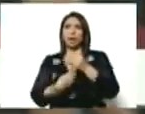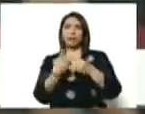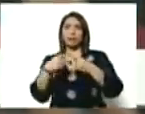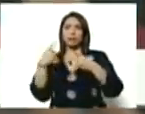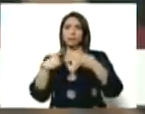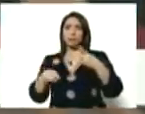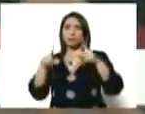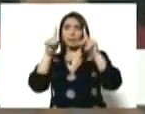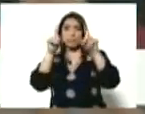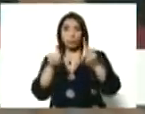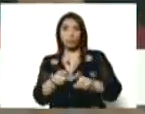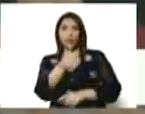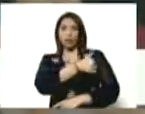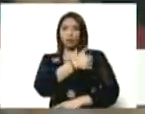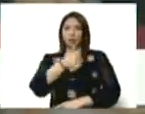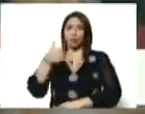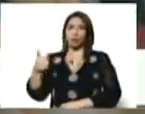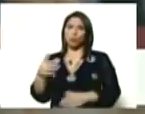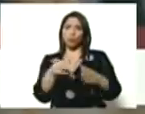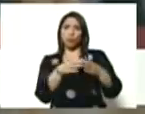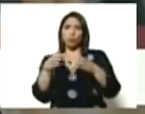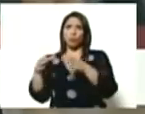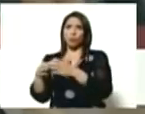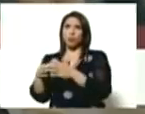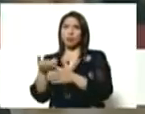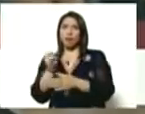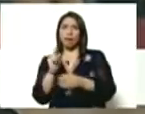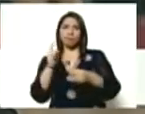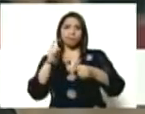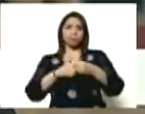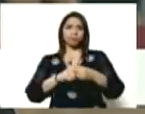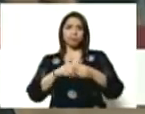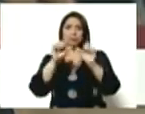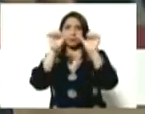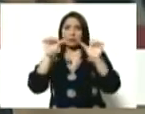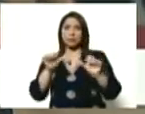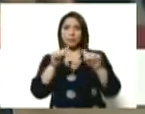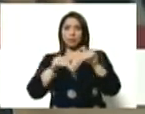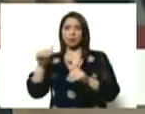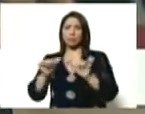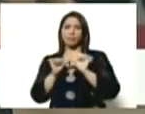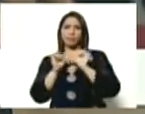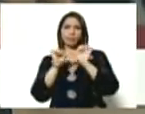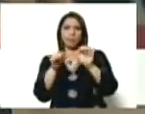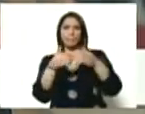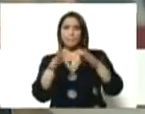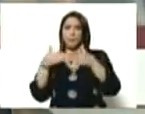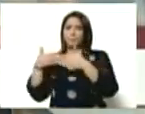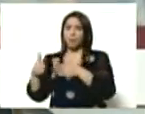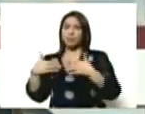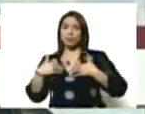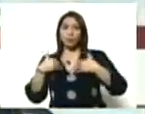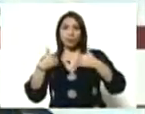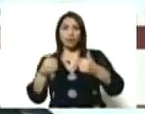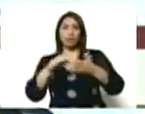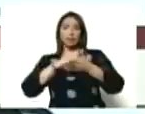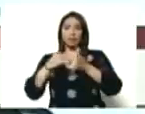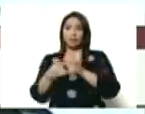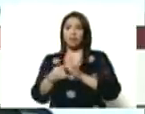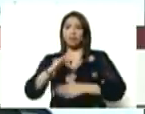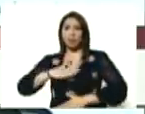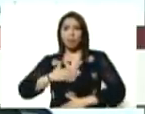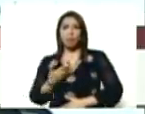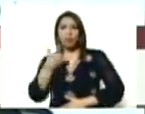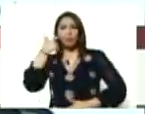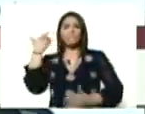auditorías de cada uno de los componentes que conforman el sistema electoral, quedando garantizada la seguridad técnica, la cual puede ser verificada